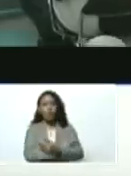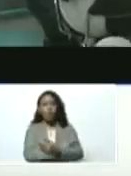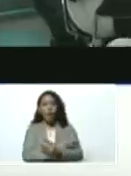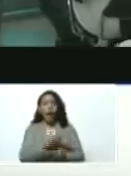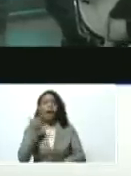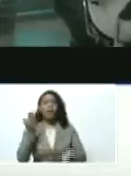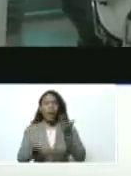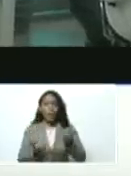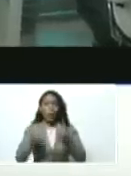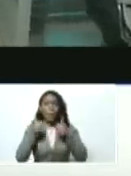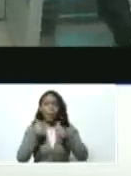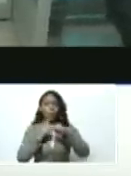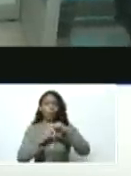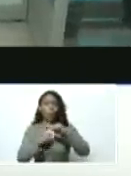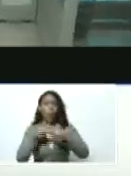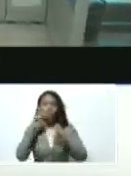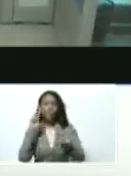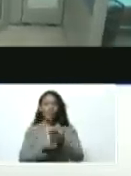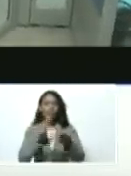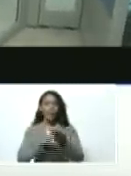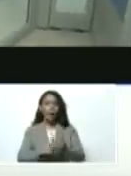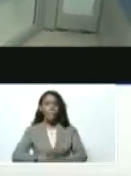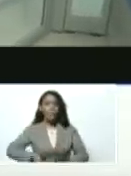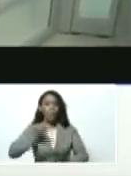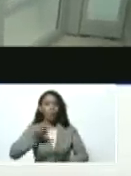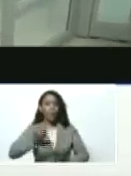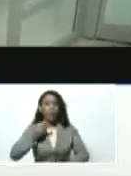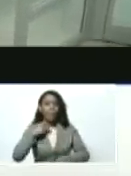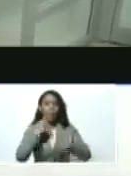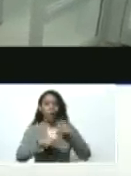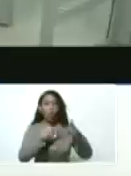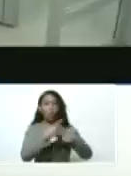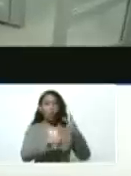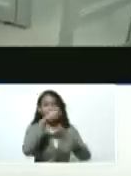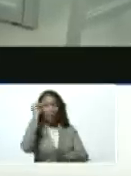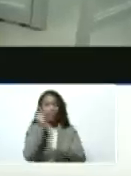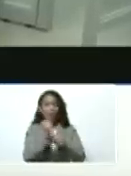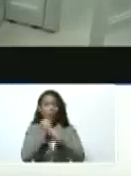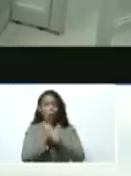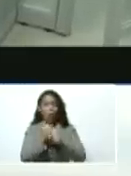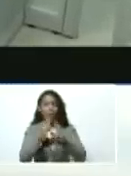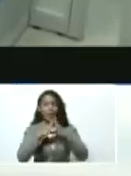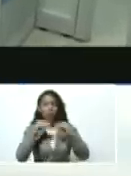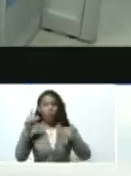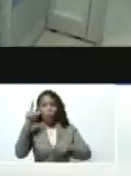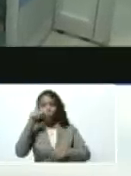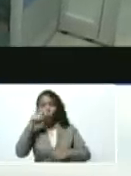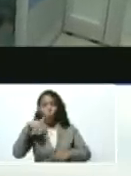estable y verdaderamente virtuosa, producto del trabajo de todos y de todas.